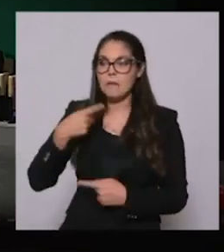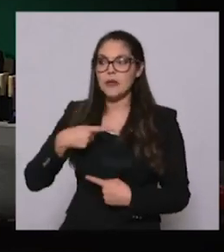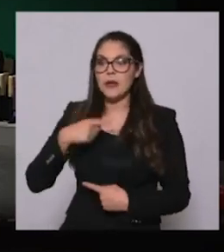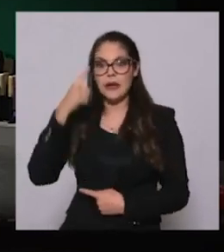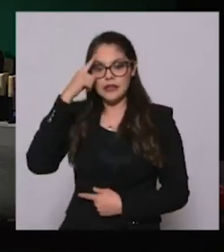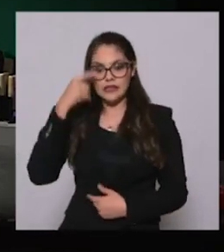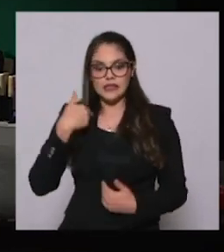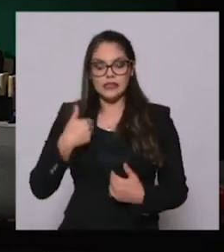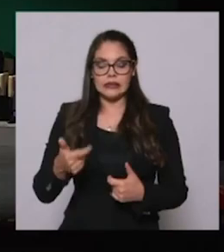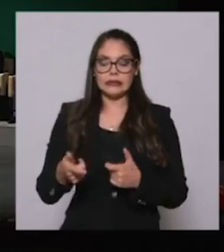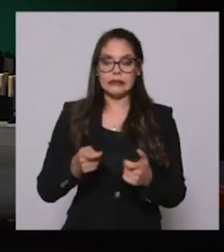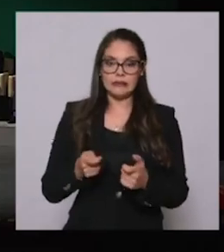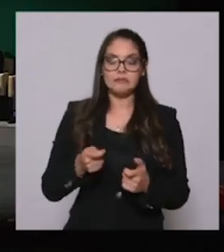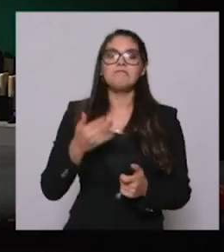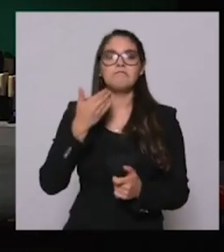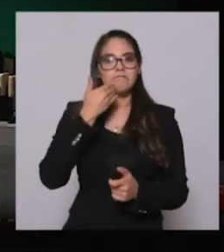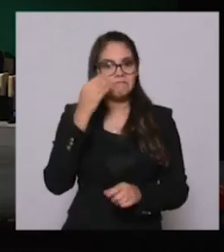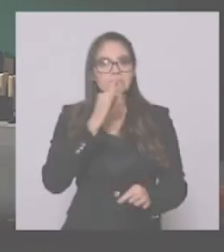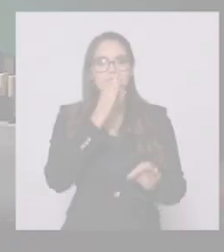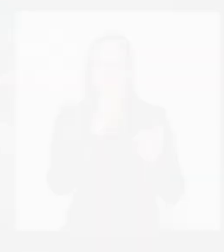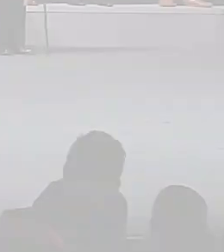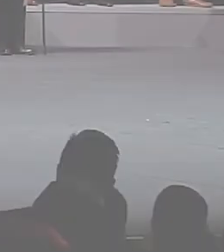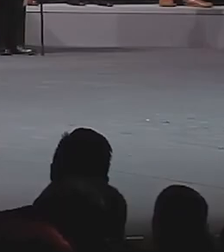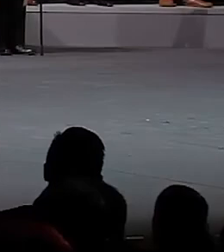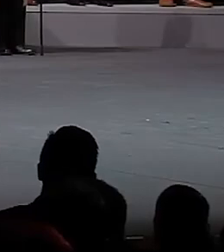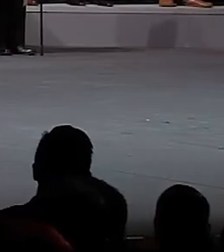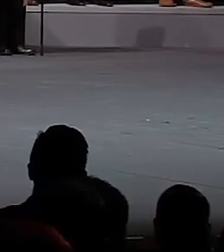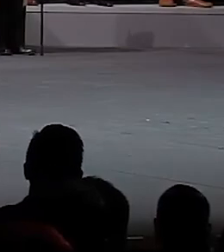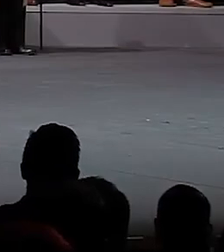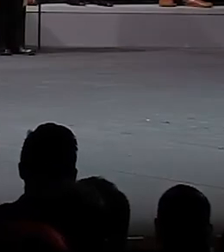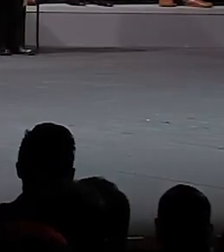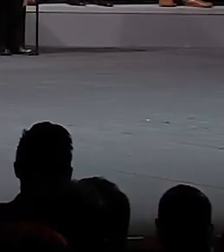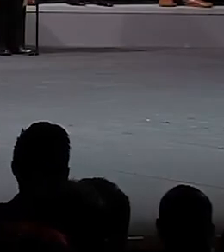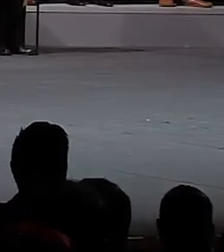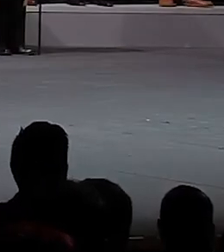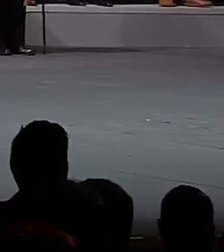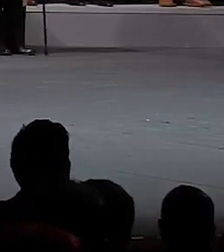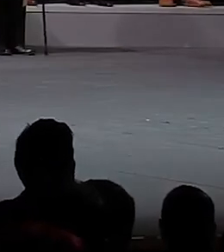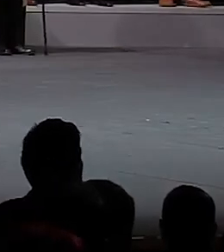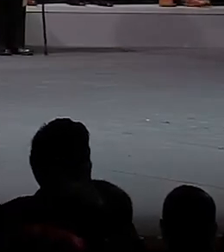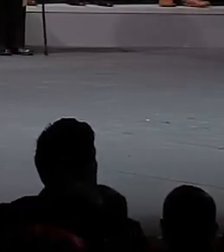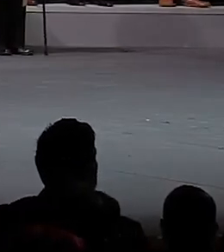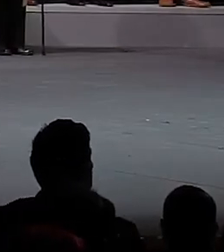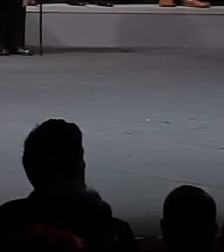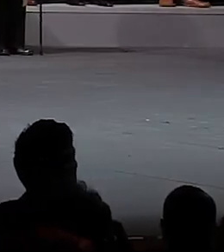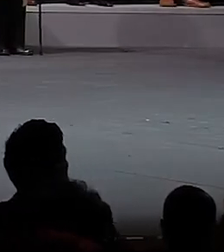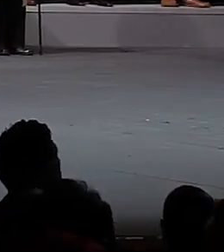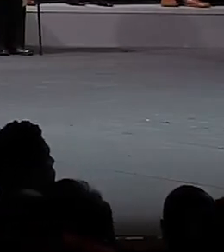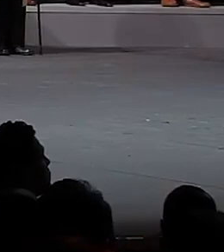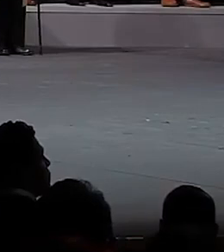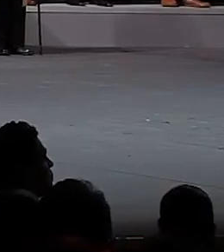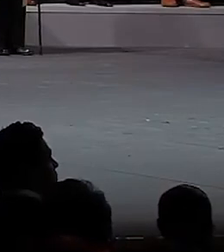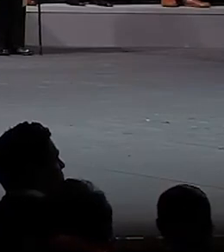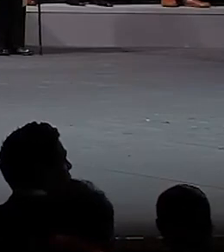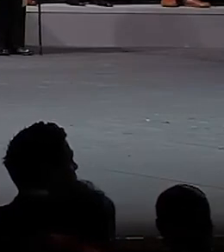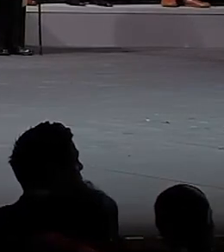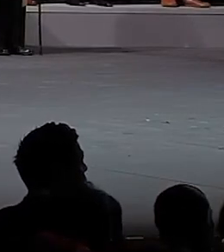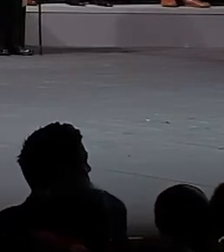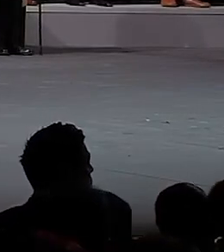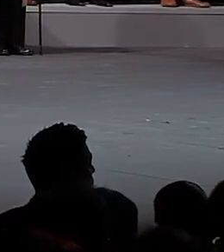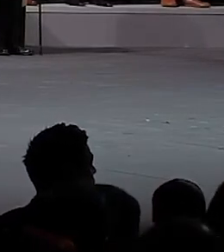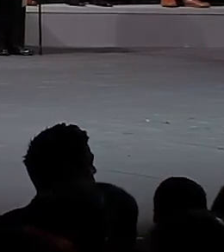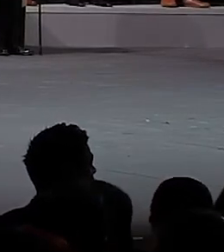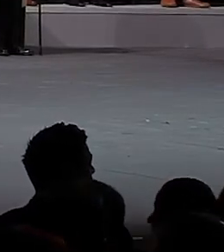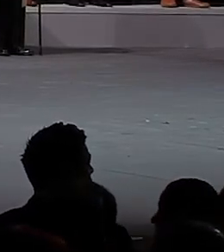y civismo se está cumpliendo. En el informe estuvieron la secretaria de Gobernación, Olga Sánchez Cordero, la titular